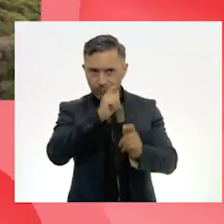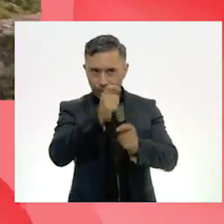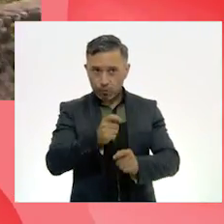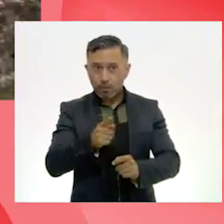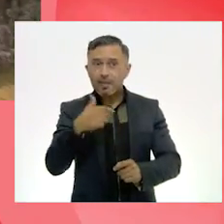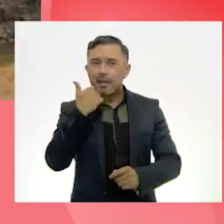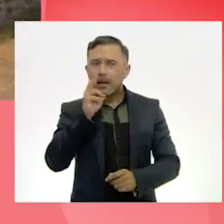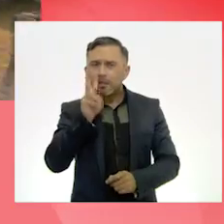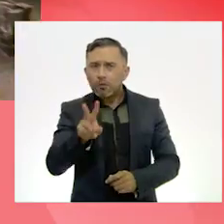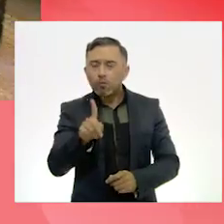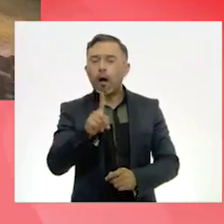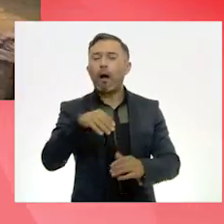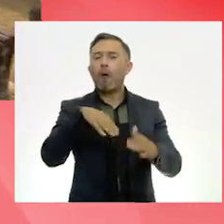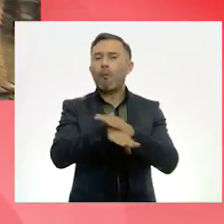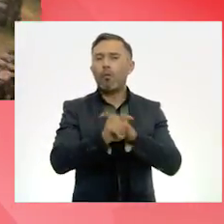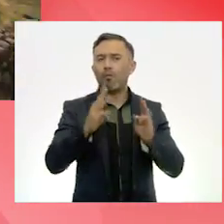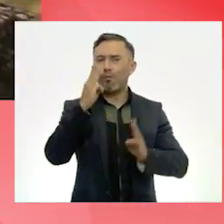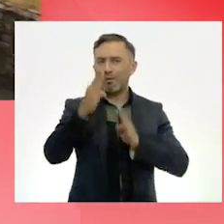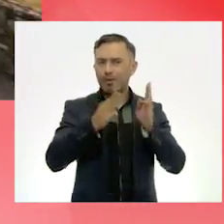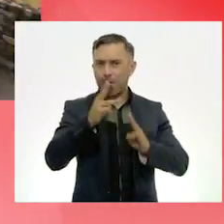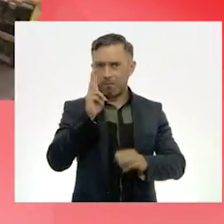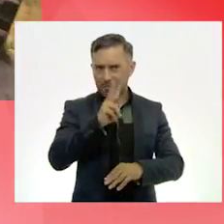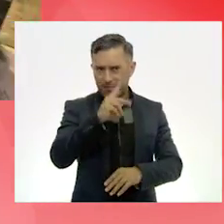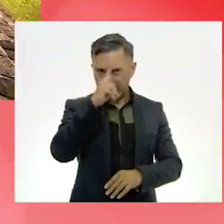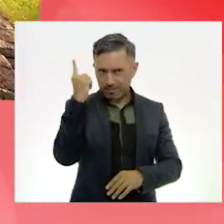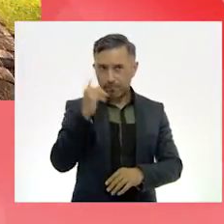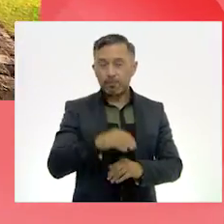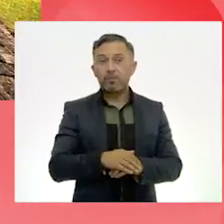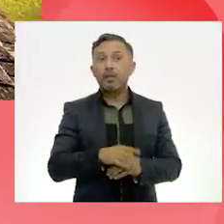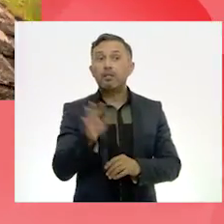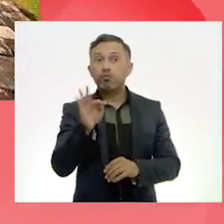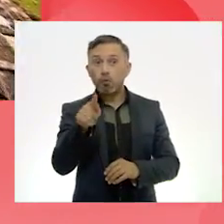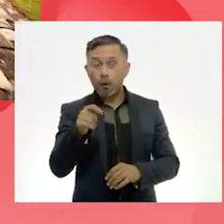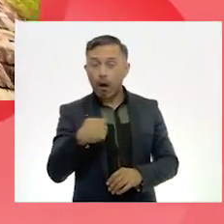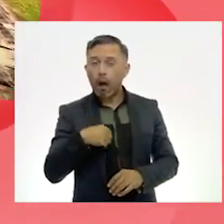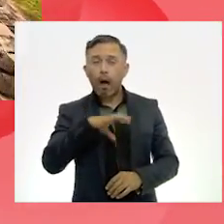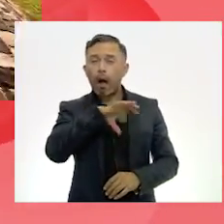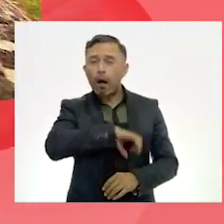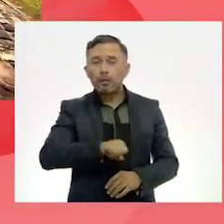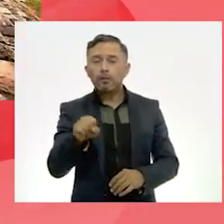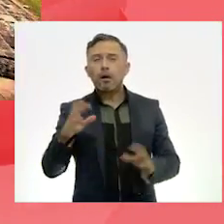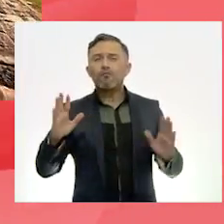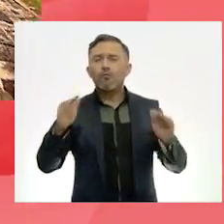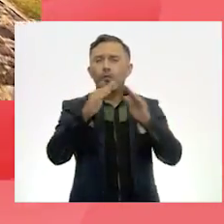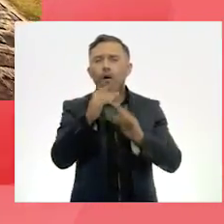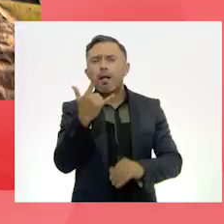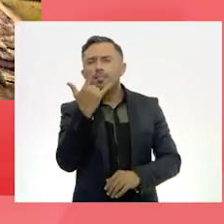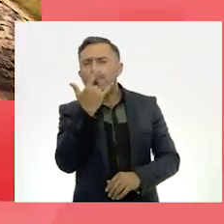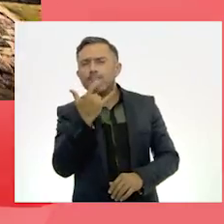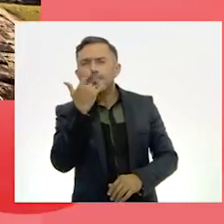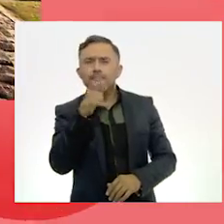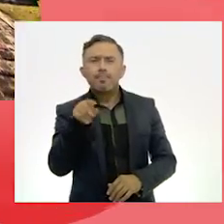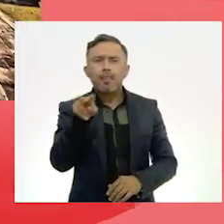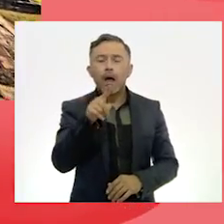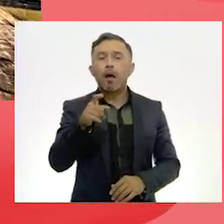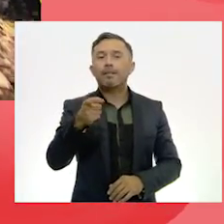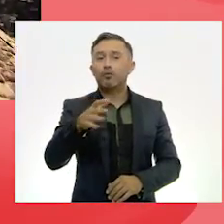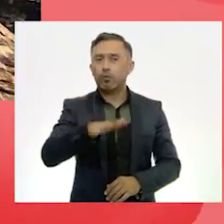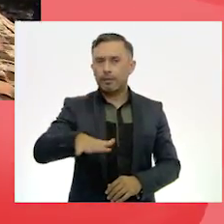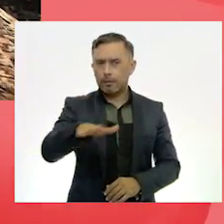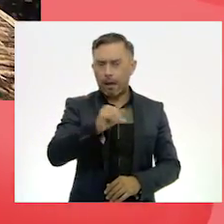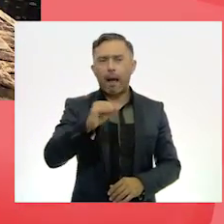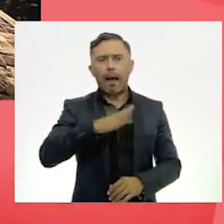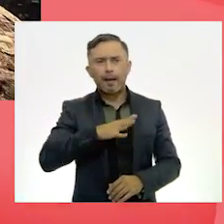puede dejar bastante claro. Pero si lo que a ti te va es la observación arqueológica, en Xochicalco hay suficientes